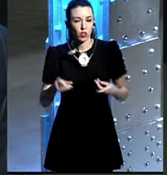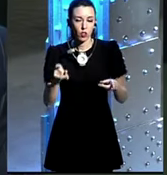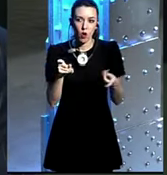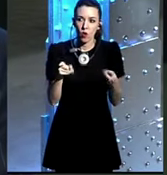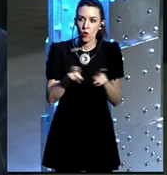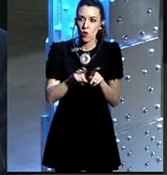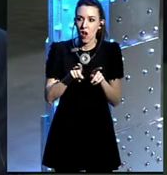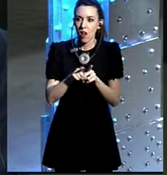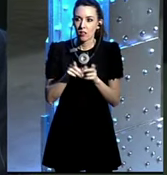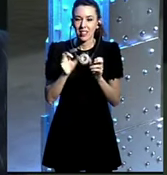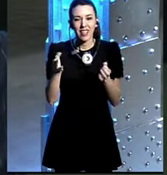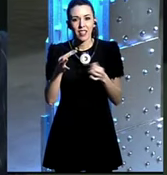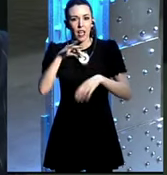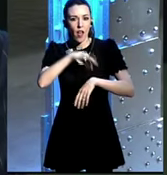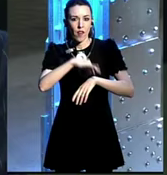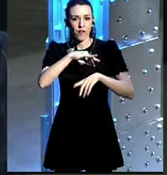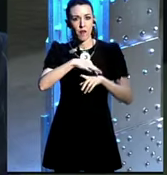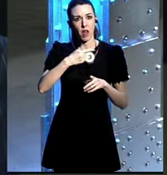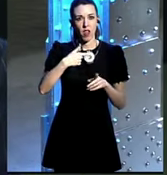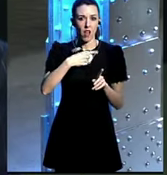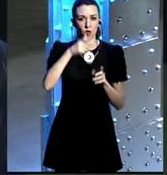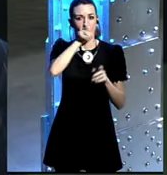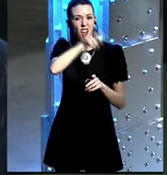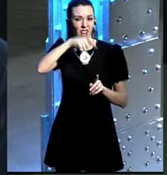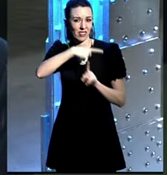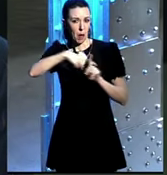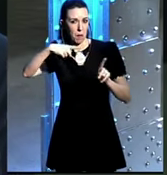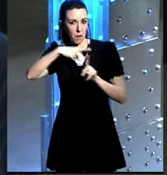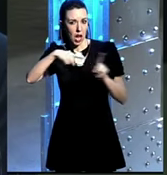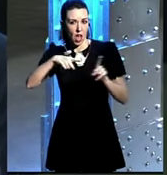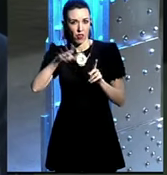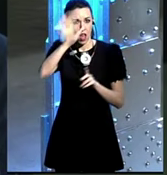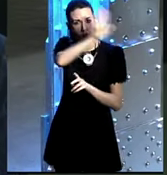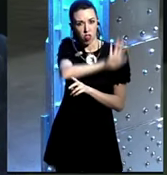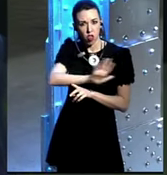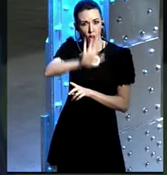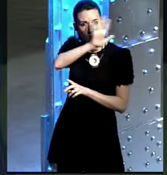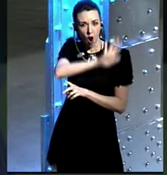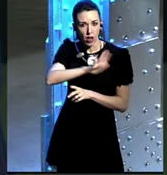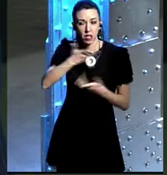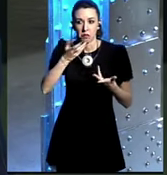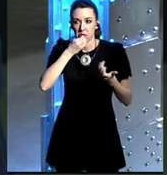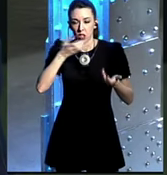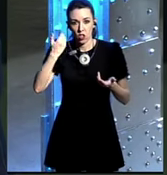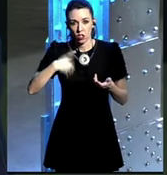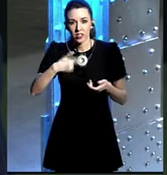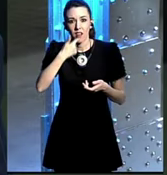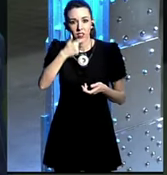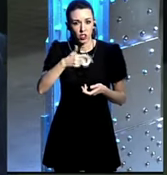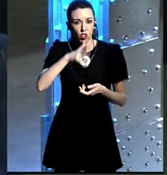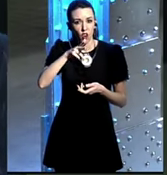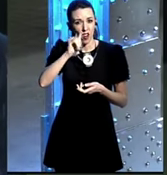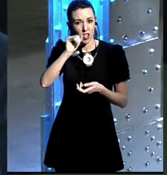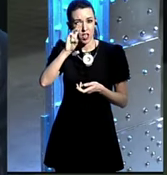una enfermedad de clase media, de Occidente. Y bueno, ya he mencionado a